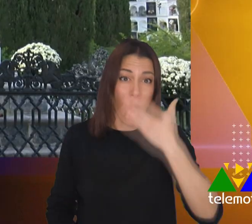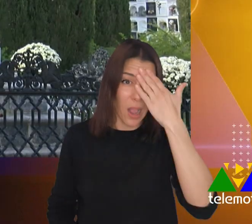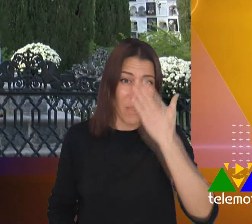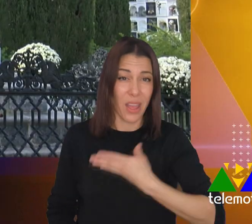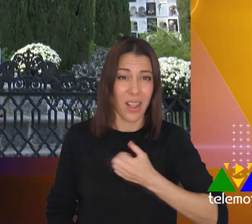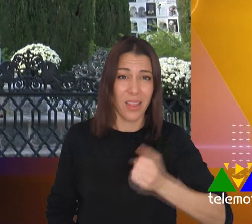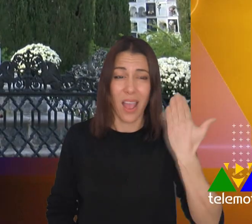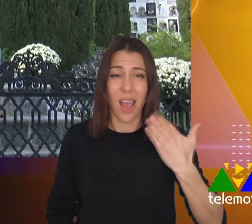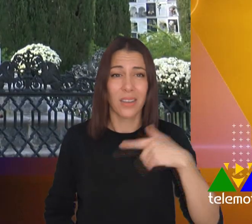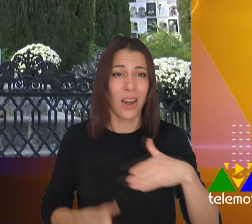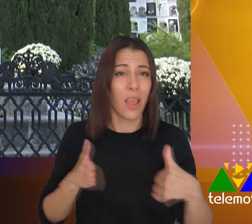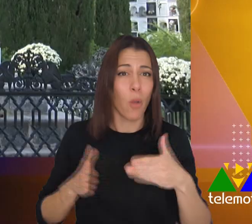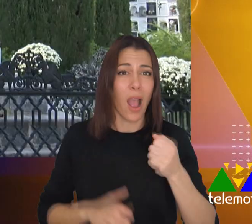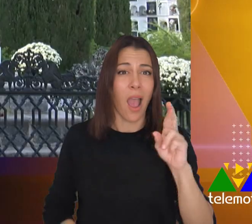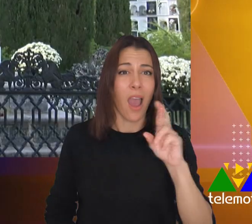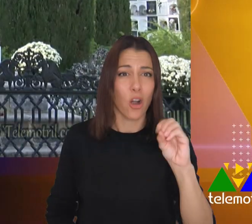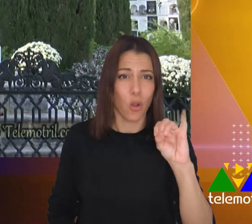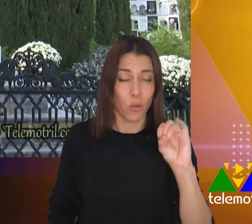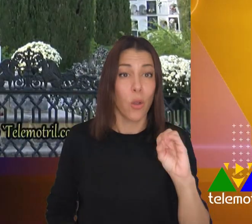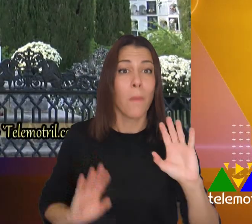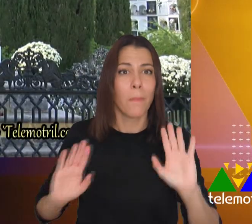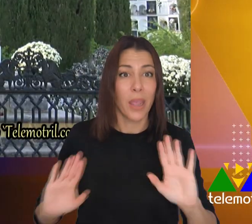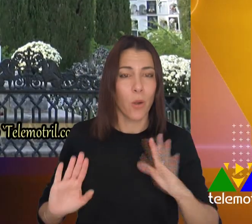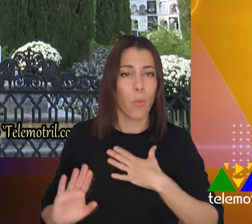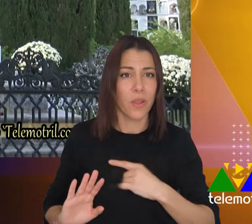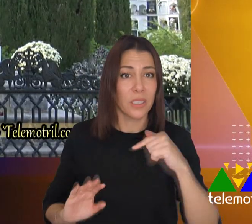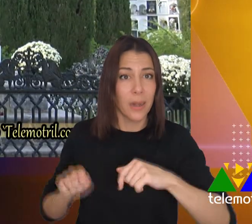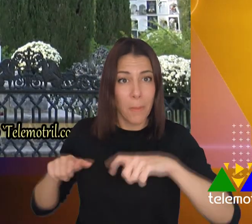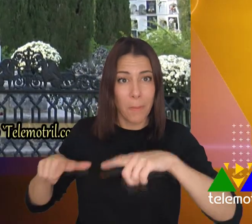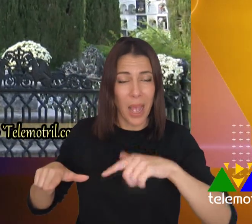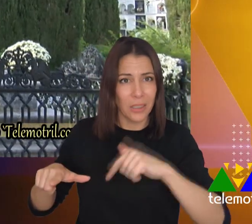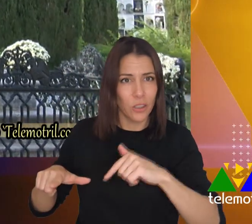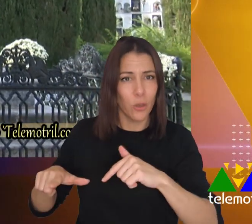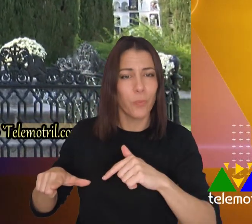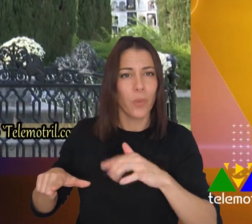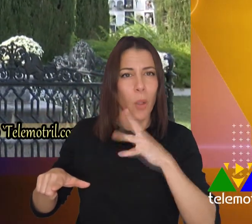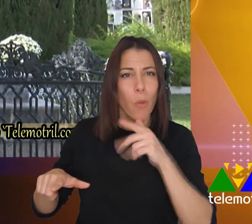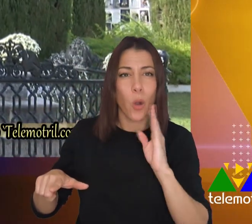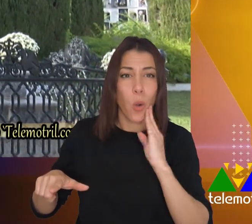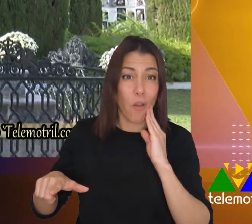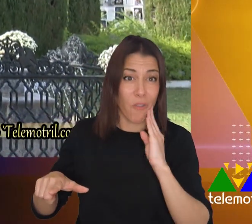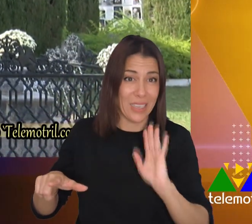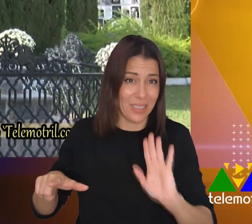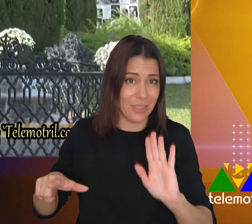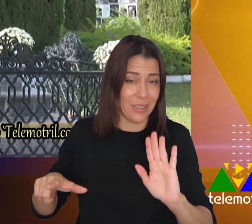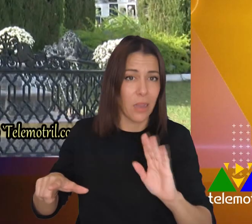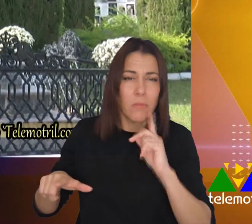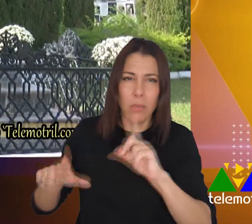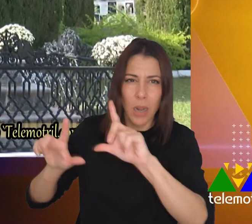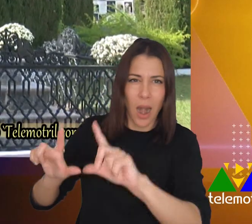que es un patio, quizás aquí se trasladaron por las fechas que tenemos en las lápidas,